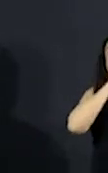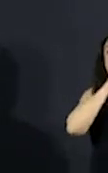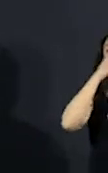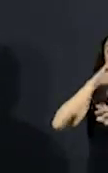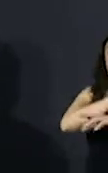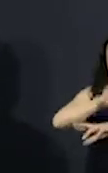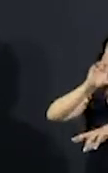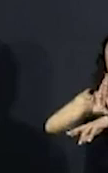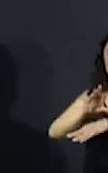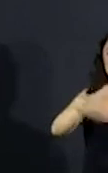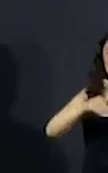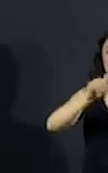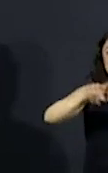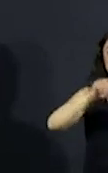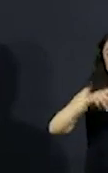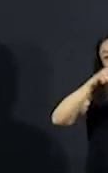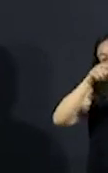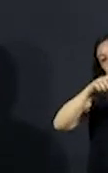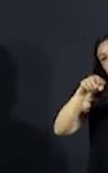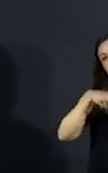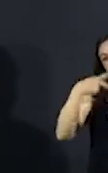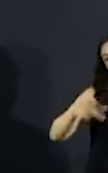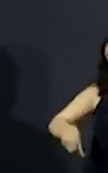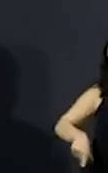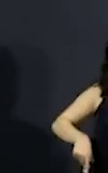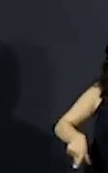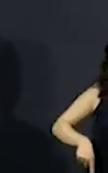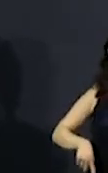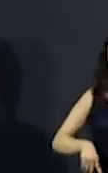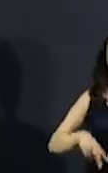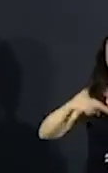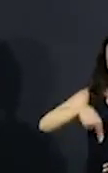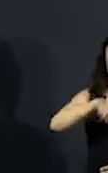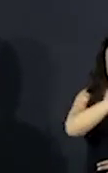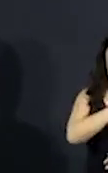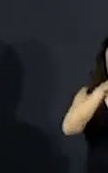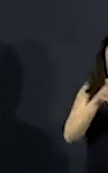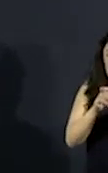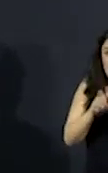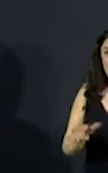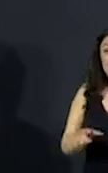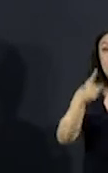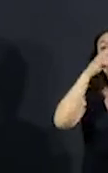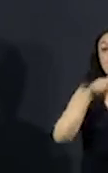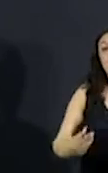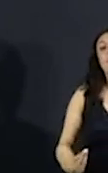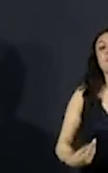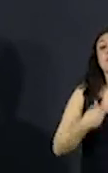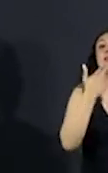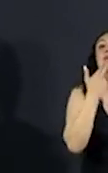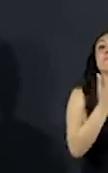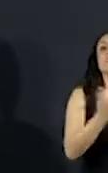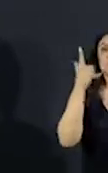coordinación de los tres órdenes de gobierno estamos listos para vivir la mejor